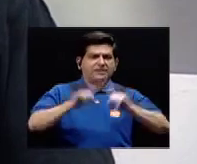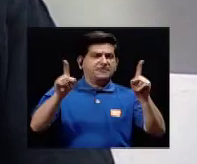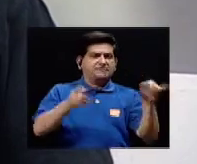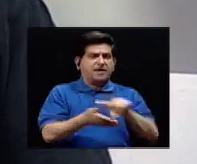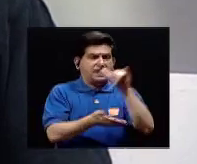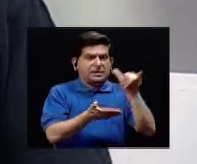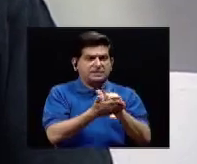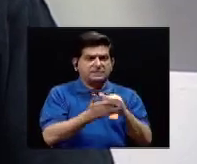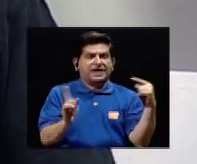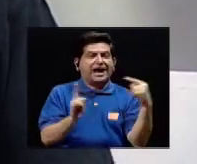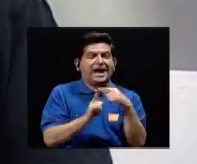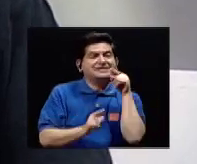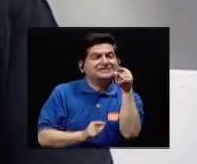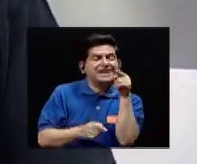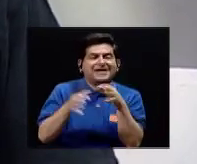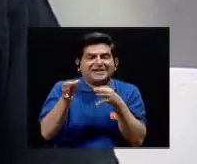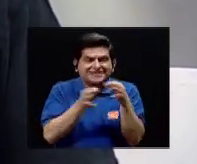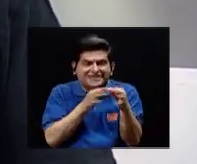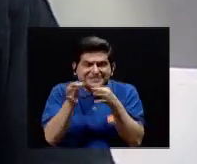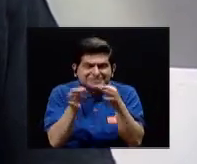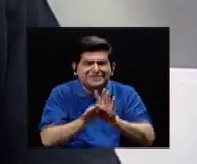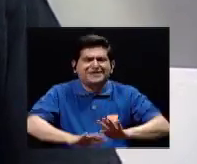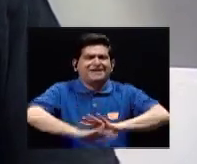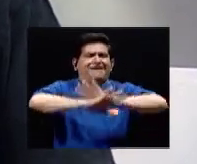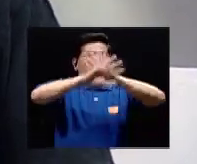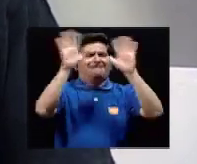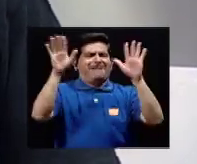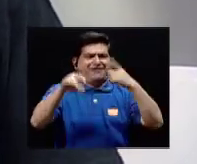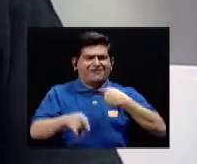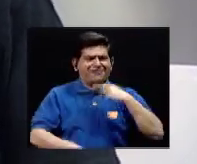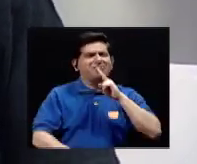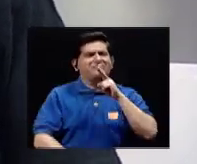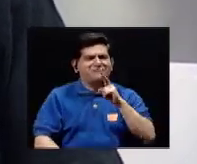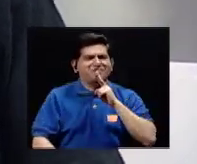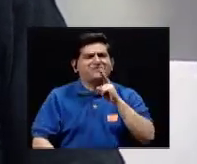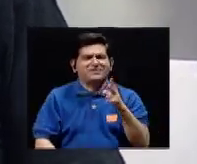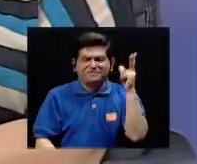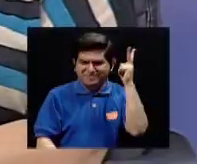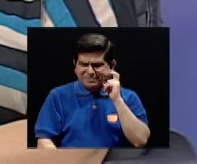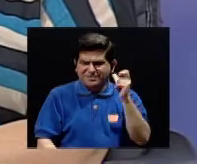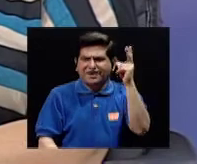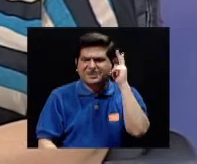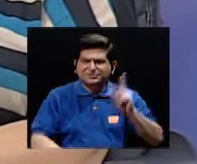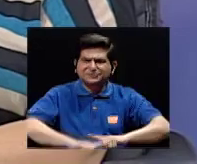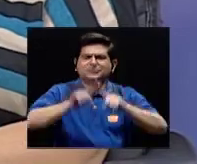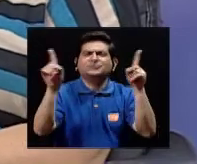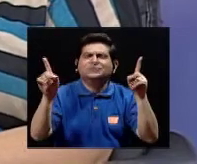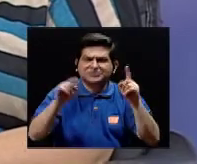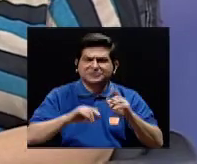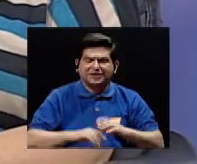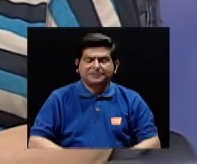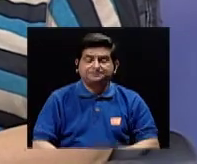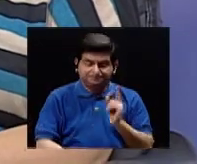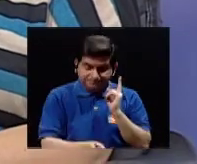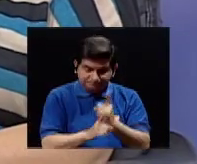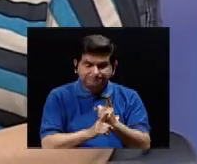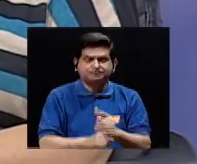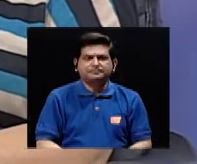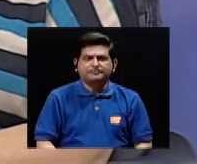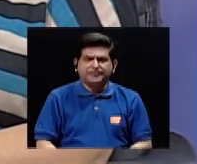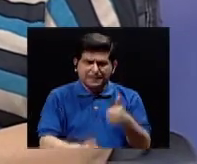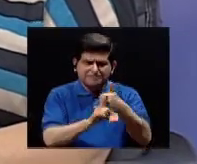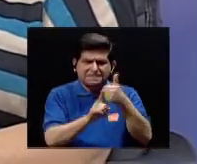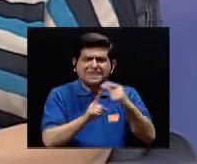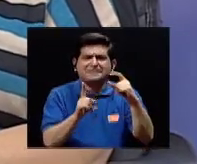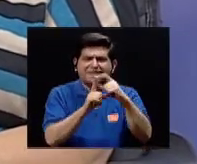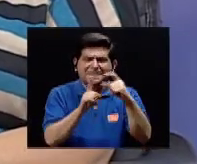pero hasta que ella nos hace la explicación tan clara es que uno realmente escucha esa diferencia. Así es. Inclusive la